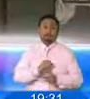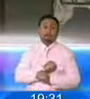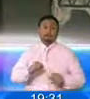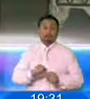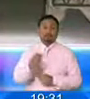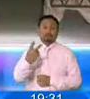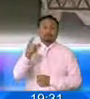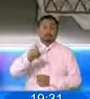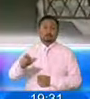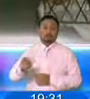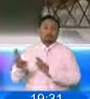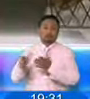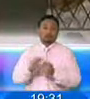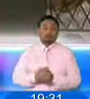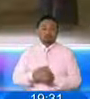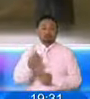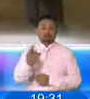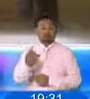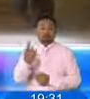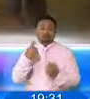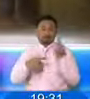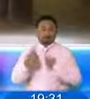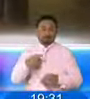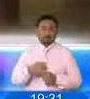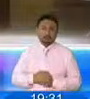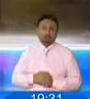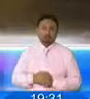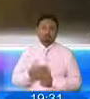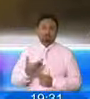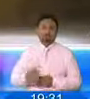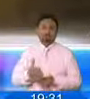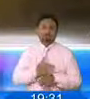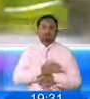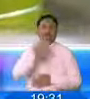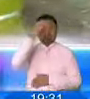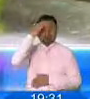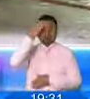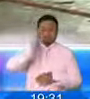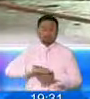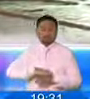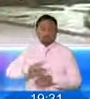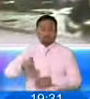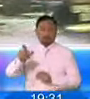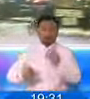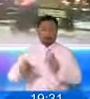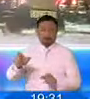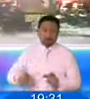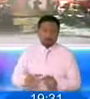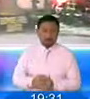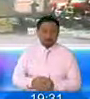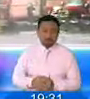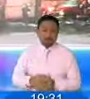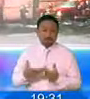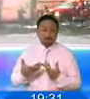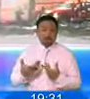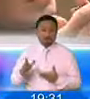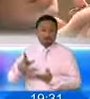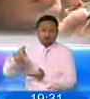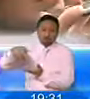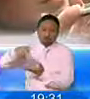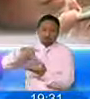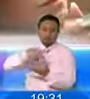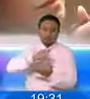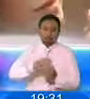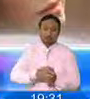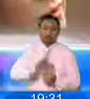personas murieron y otras 11 resultaron heridas. Según se conoció, la gran mayoría de las víctimas ya habrían sido indemnizadas.